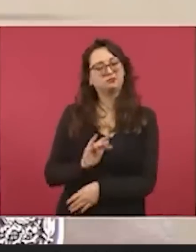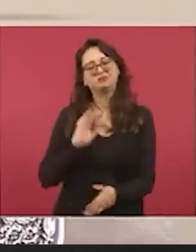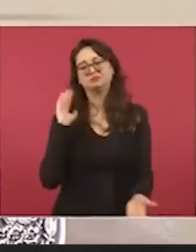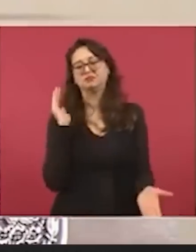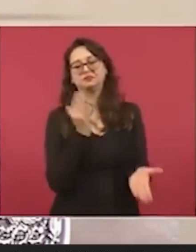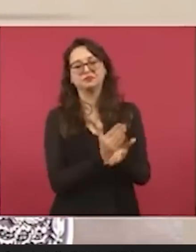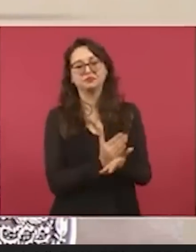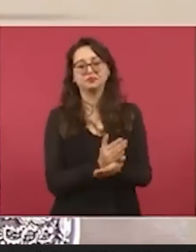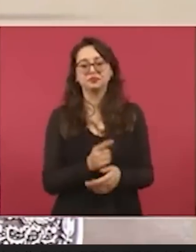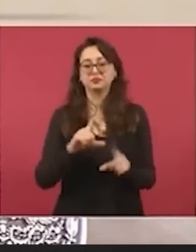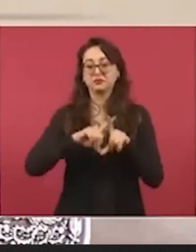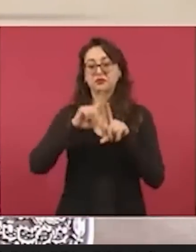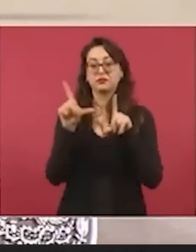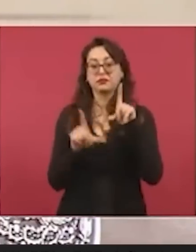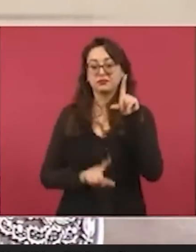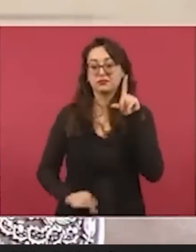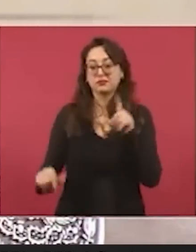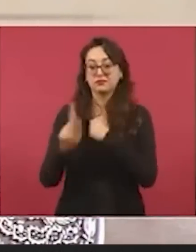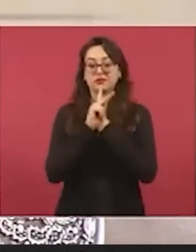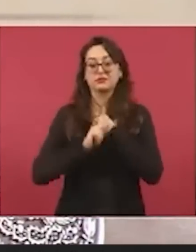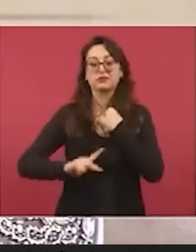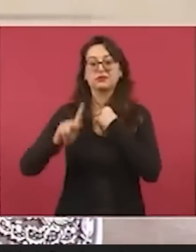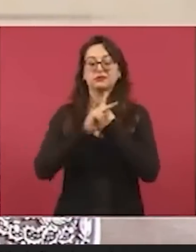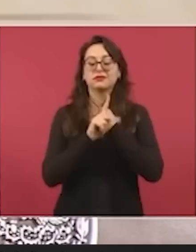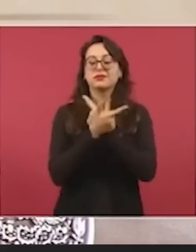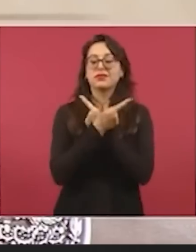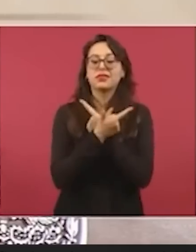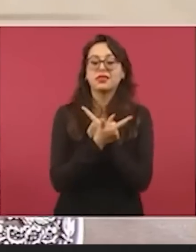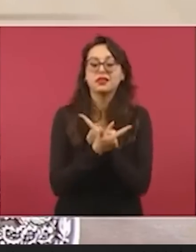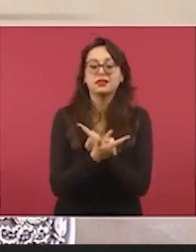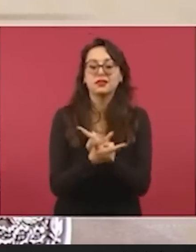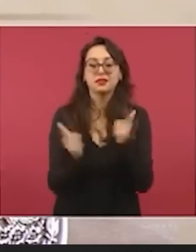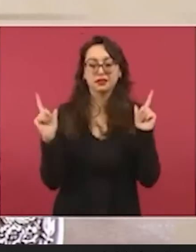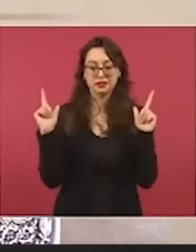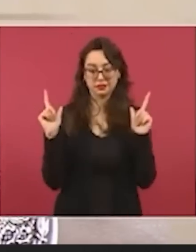Somos libres. Entonces,